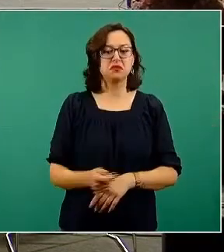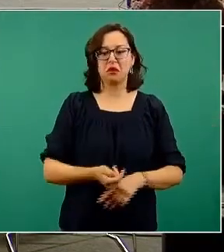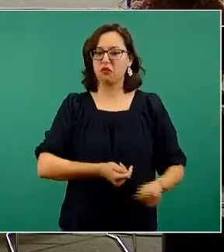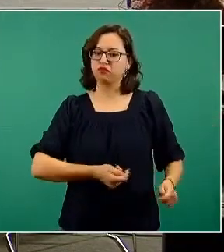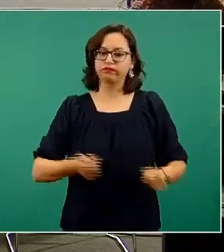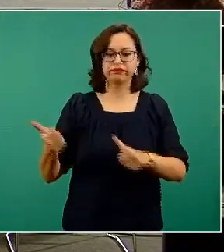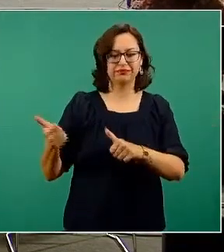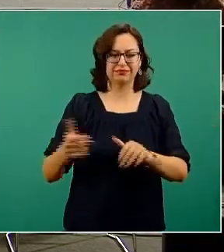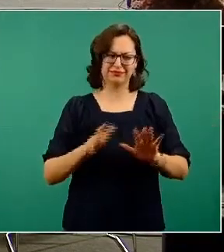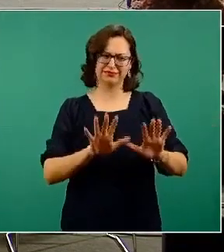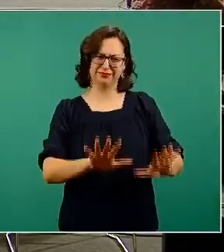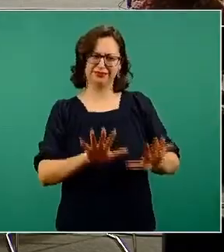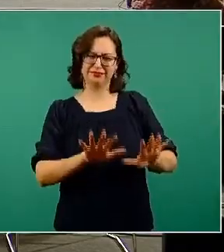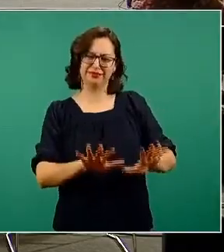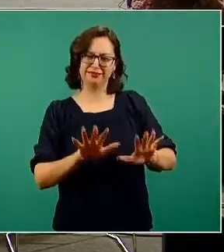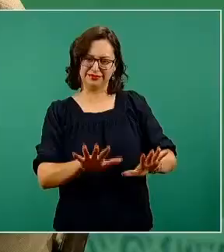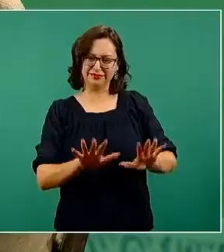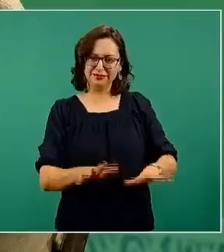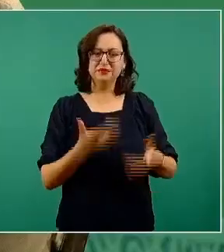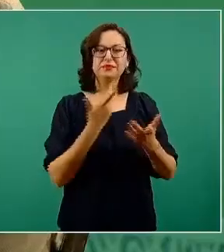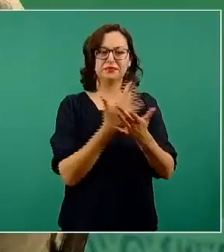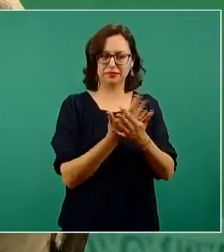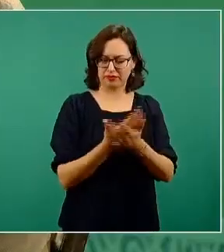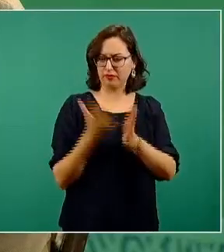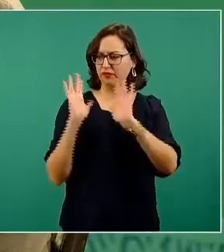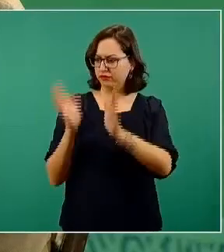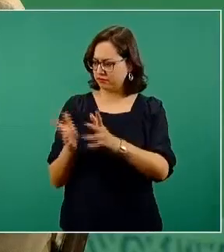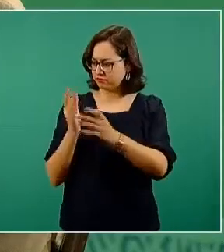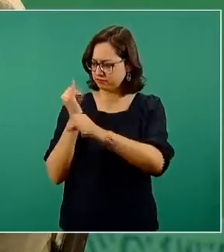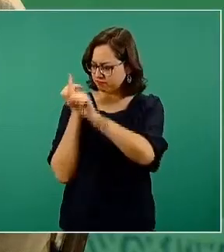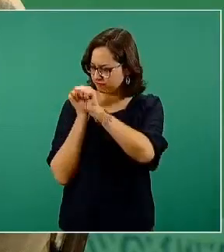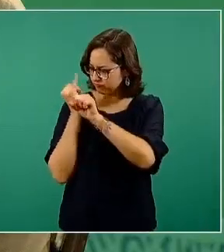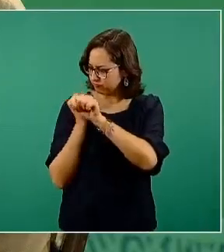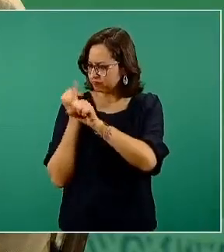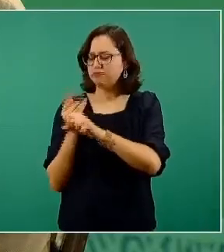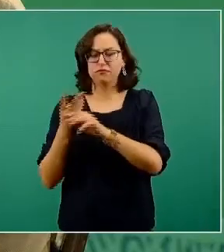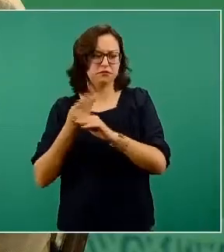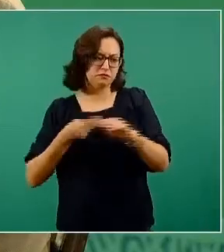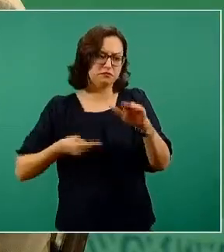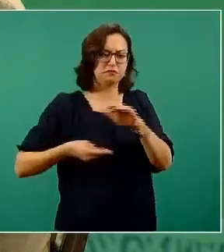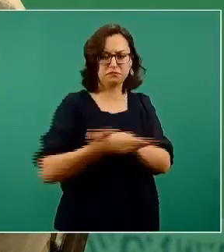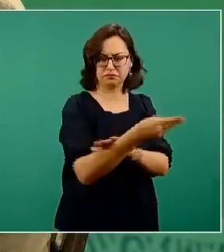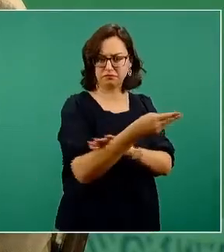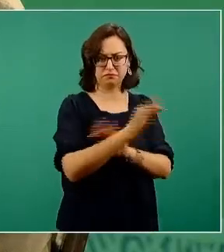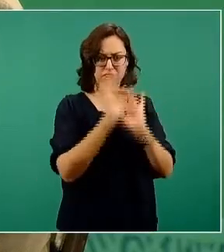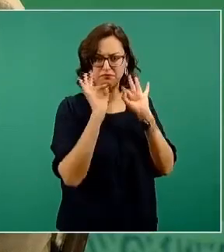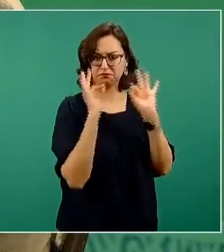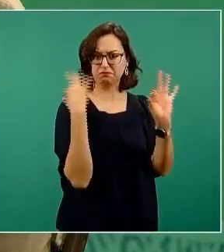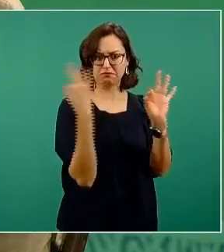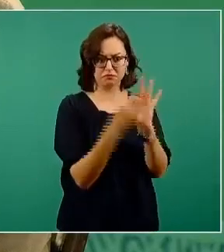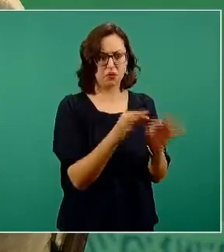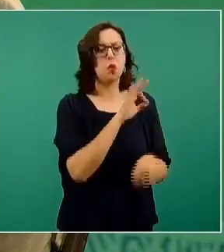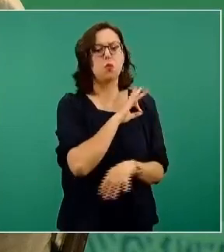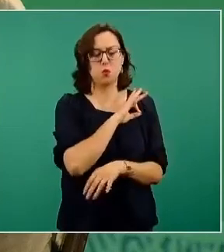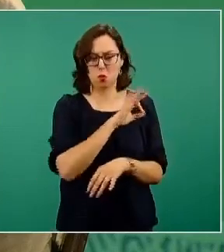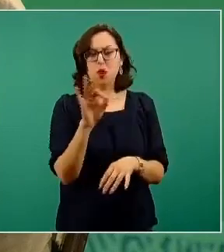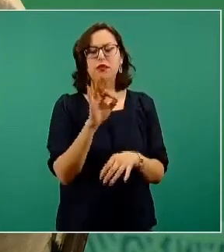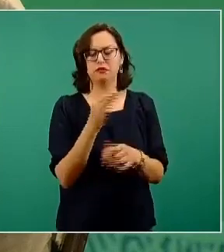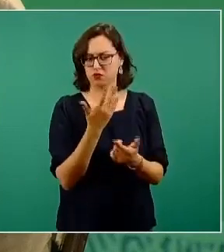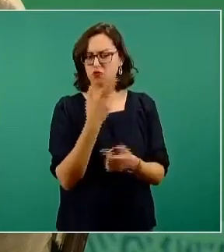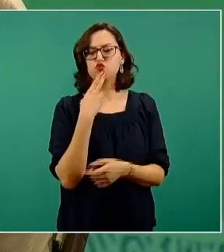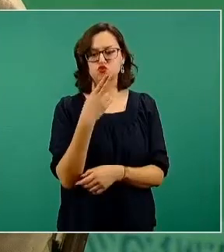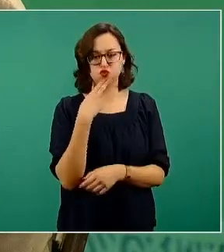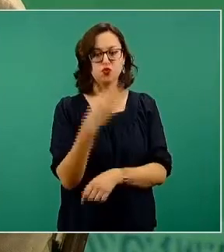pues hay que esperar a ver qué está el dictamen se les entregó hoy y diciendo que lo pueden liberar,